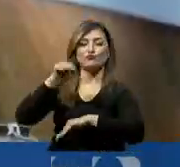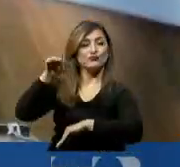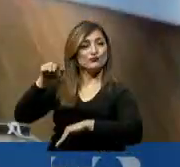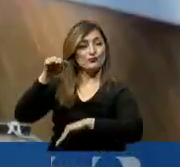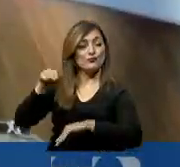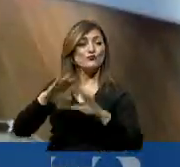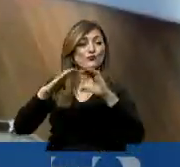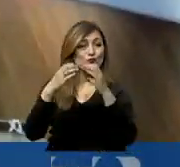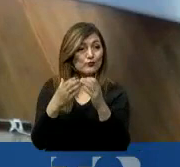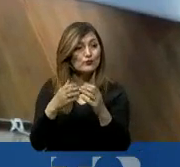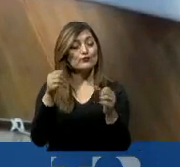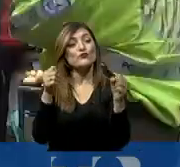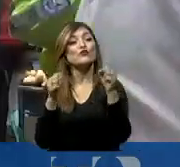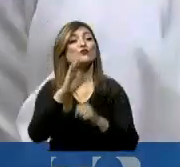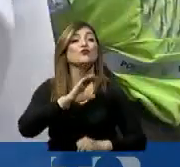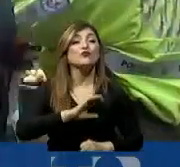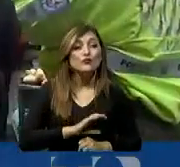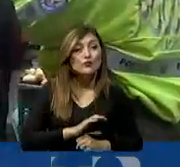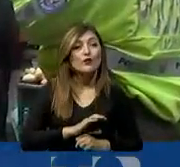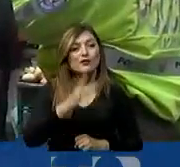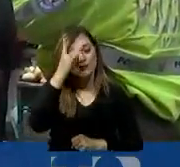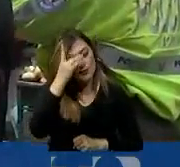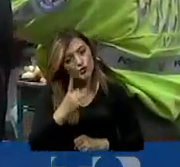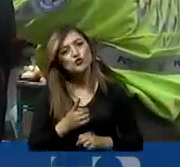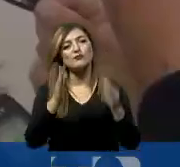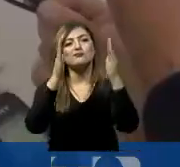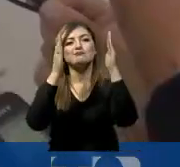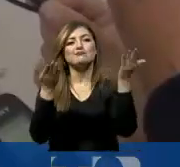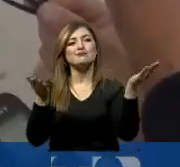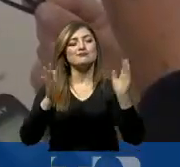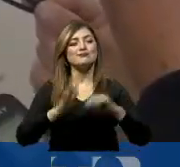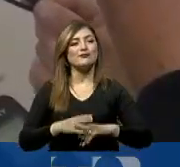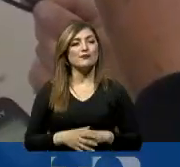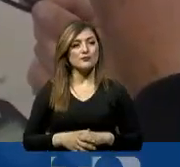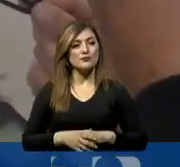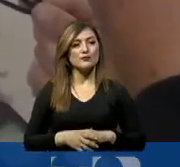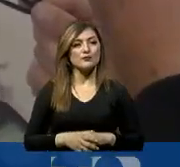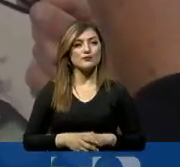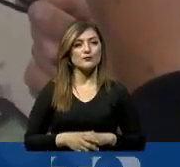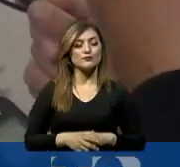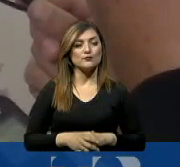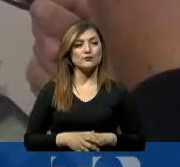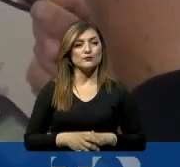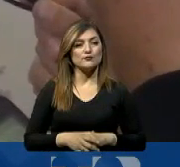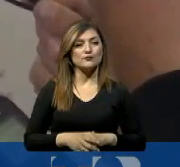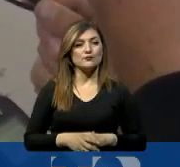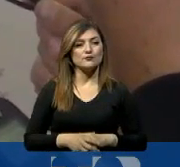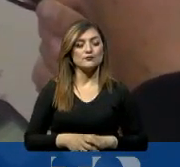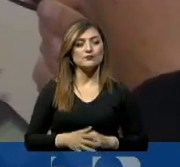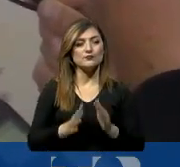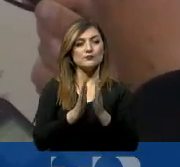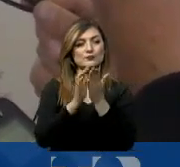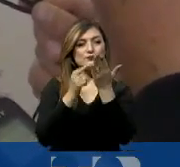esperan que la Comisión de Transporte del municipio se pronuncie y atienda la petición. Pero a su vez igual hay que ver, pedir, solicitar